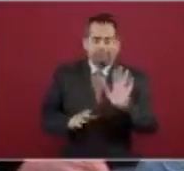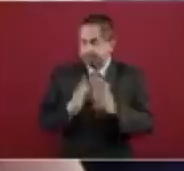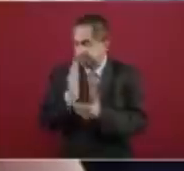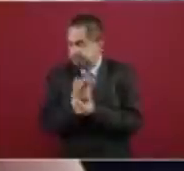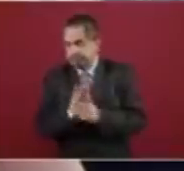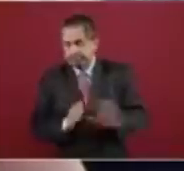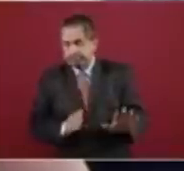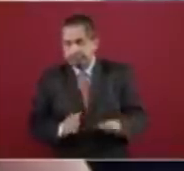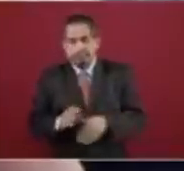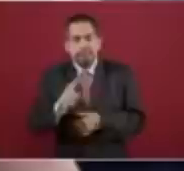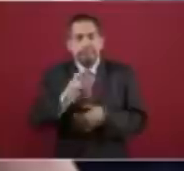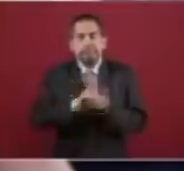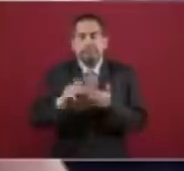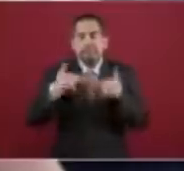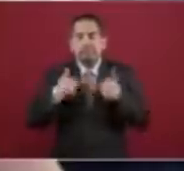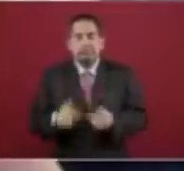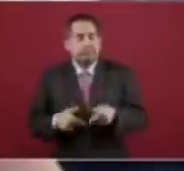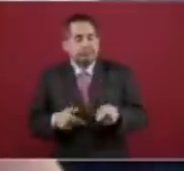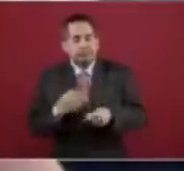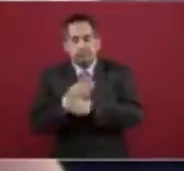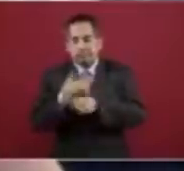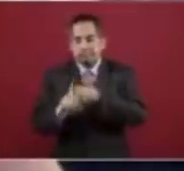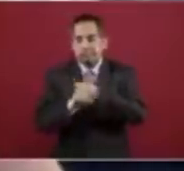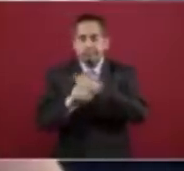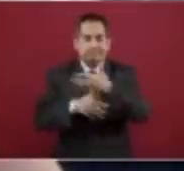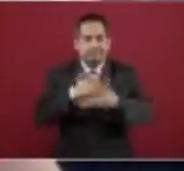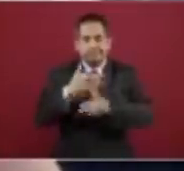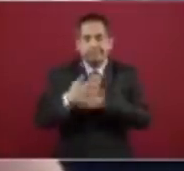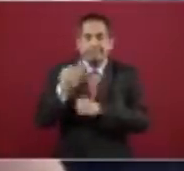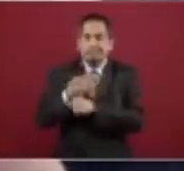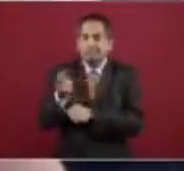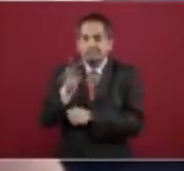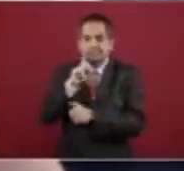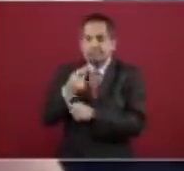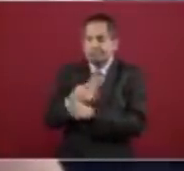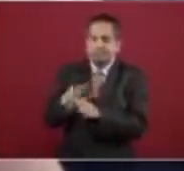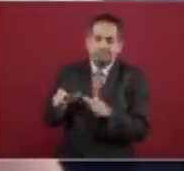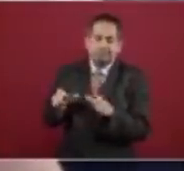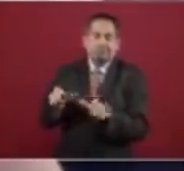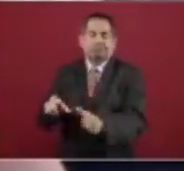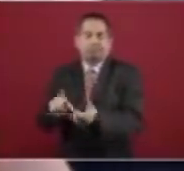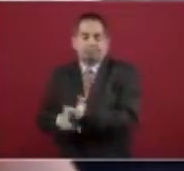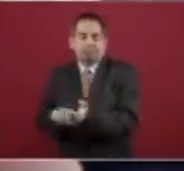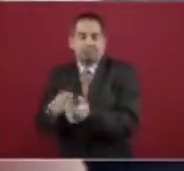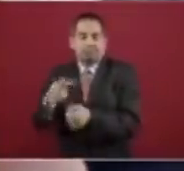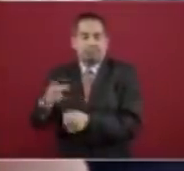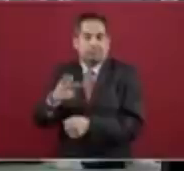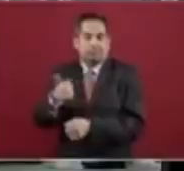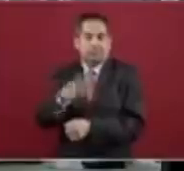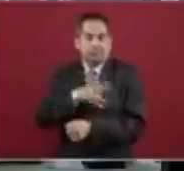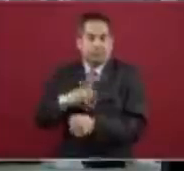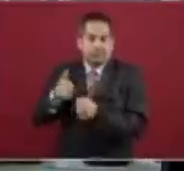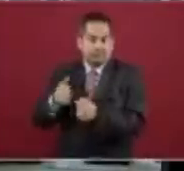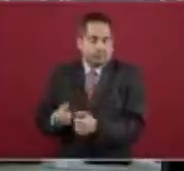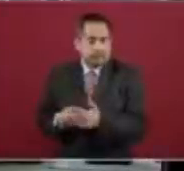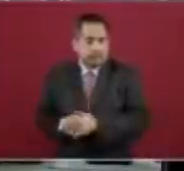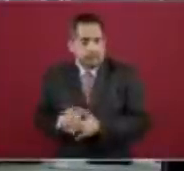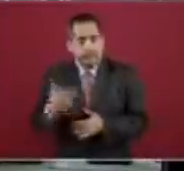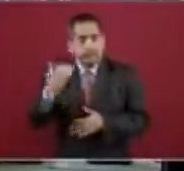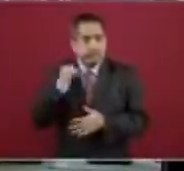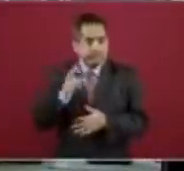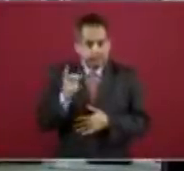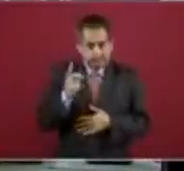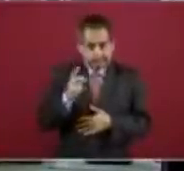derechos humanos, lo cual hoy le ha generado tener guardaespaldas para su seguridad y la de sus 6 hijos. En diciembre, violando el reglamento de